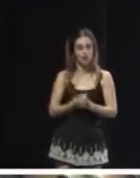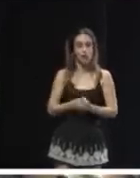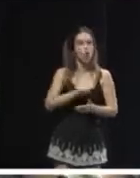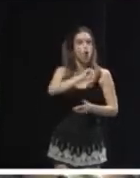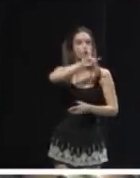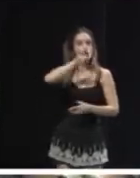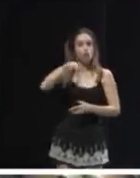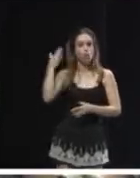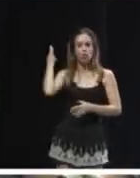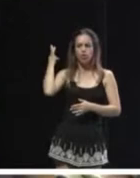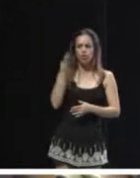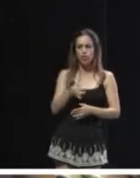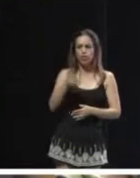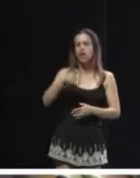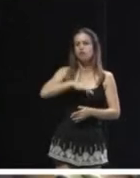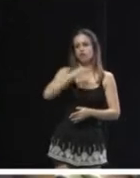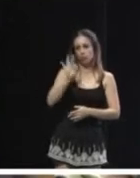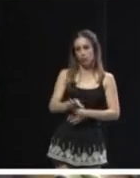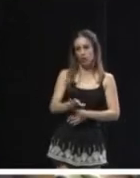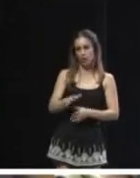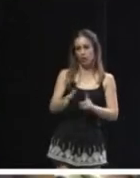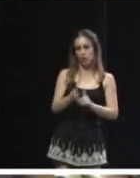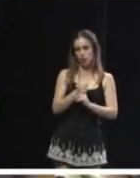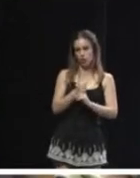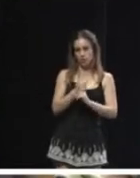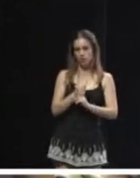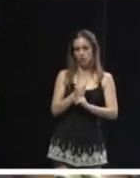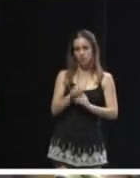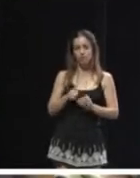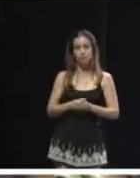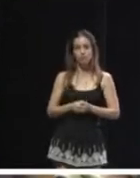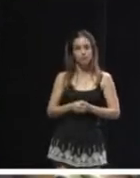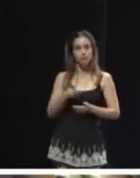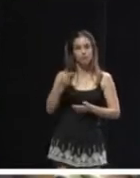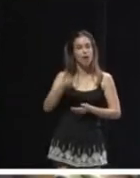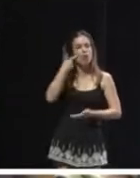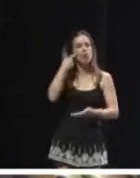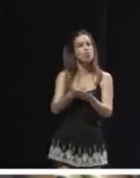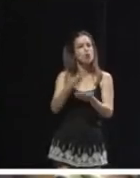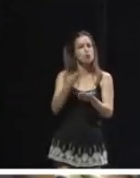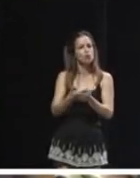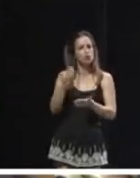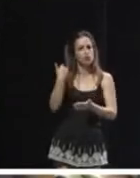todo esto es posible. Lo hemos demostrado ya.